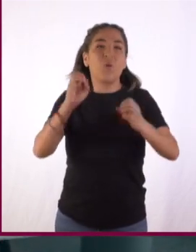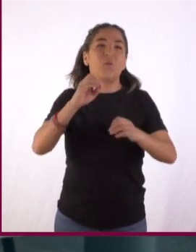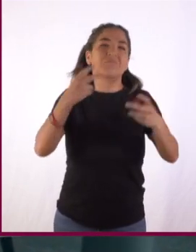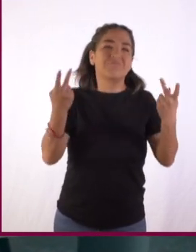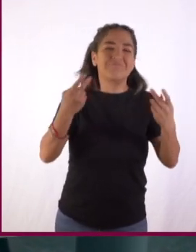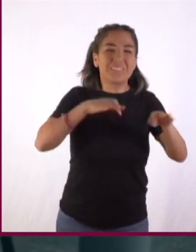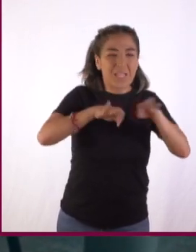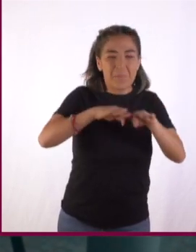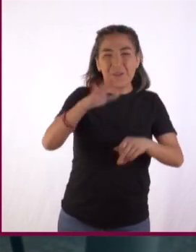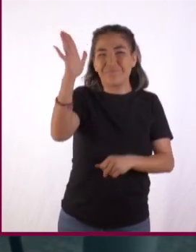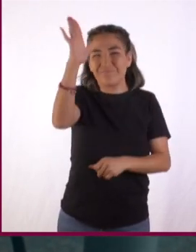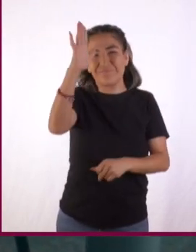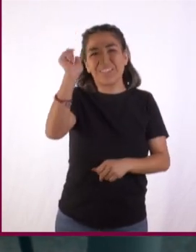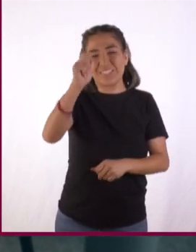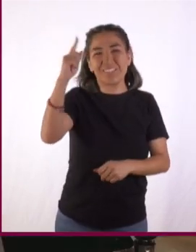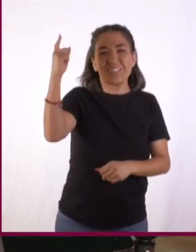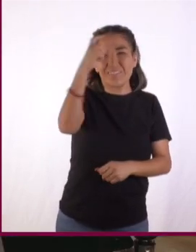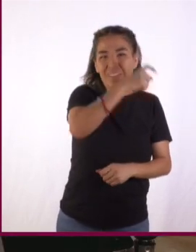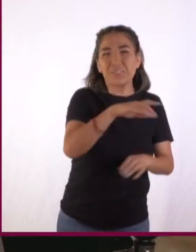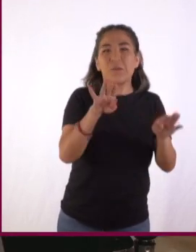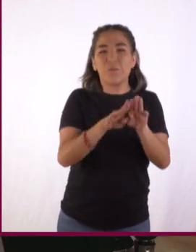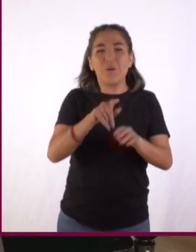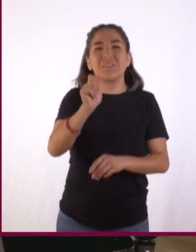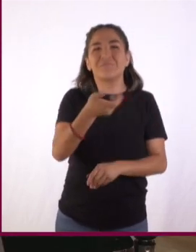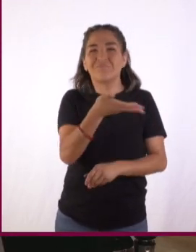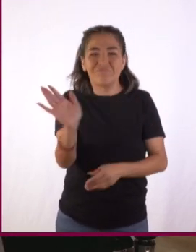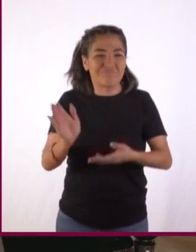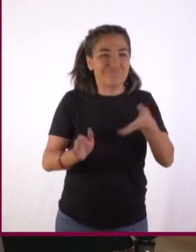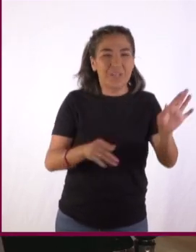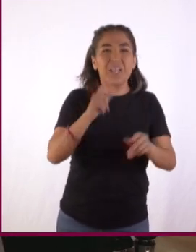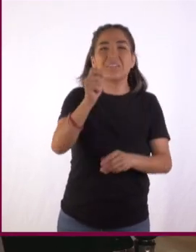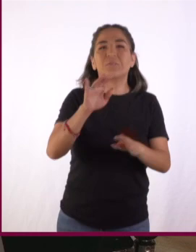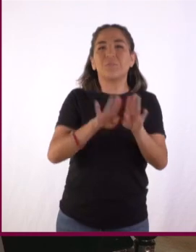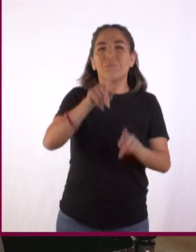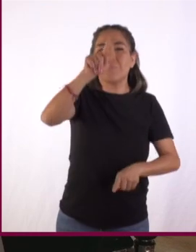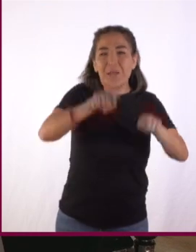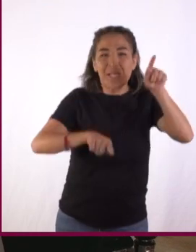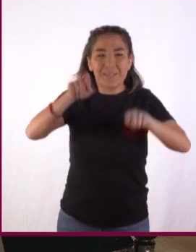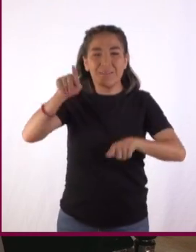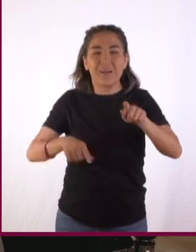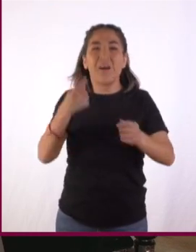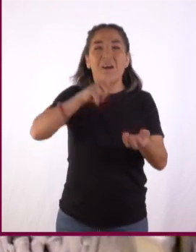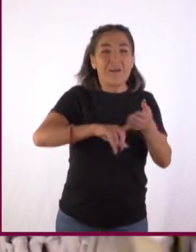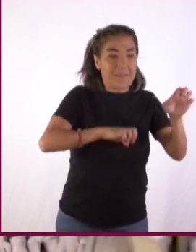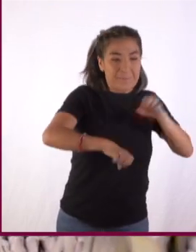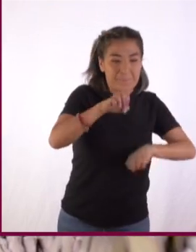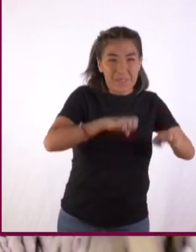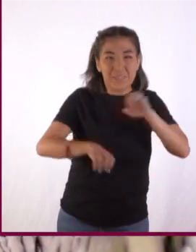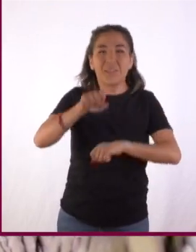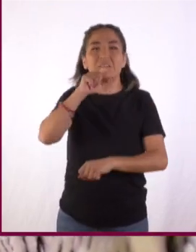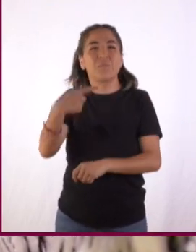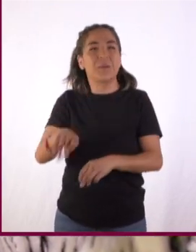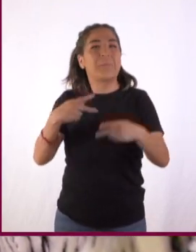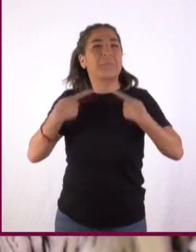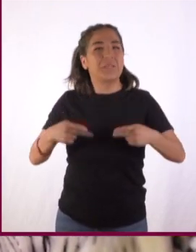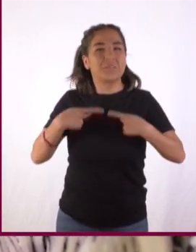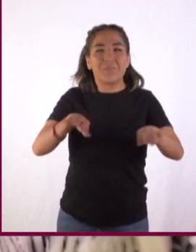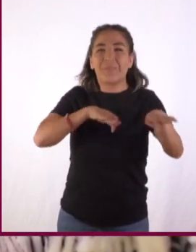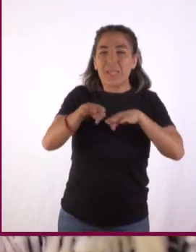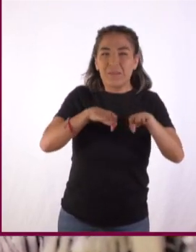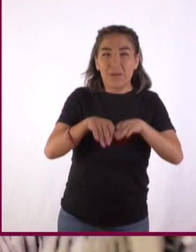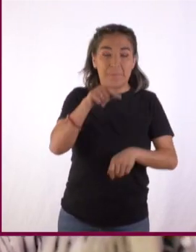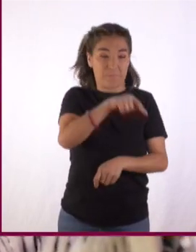o el desempleo de una economía en específico, al conocer las interacciones que existen entre las empresas y